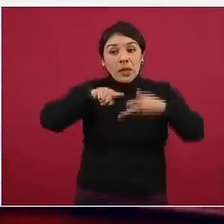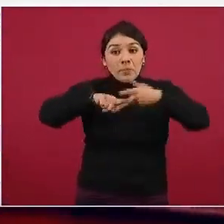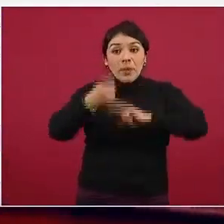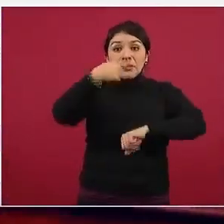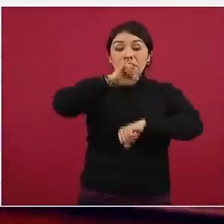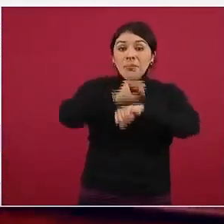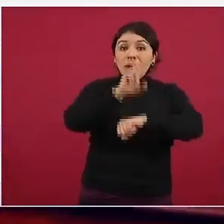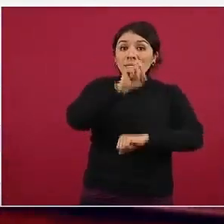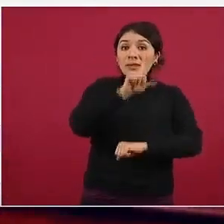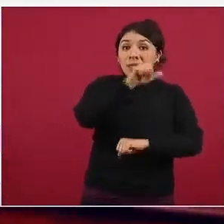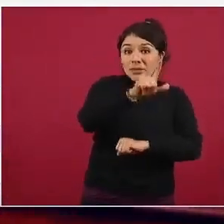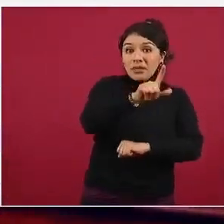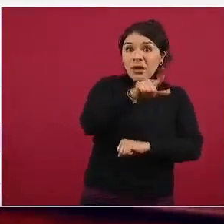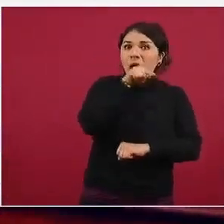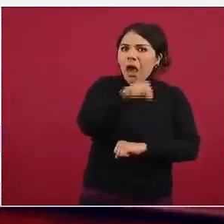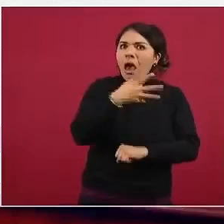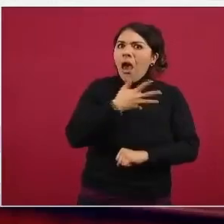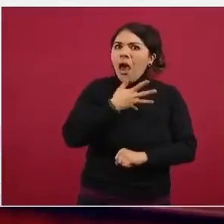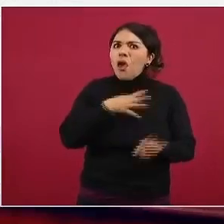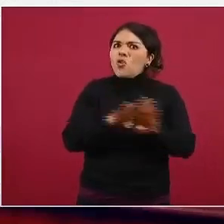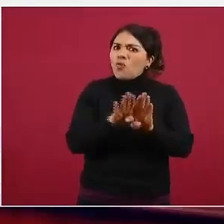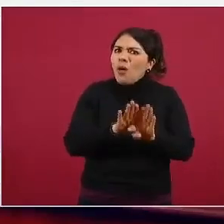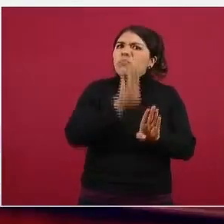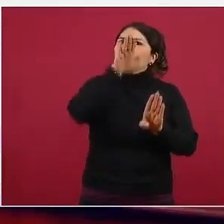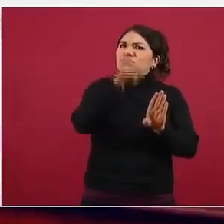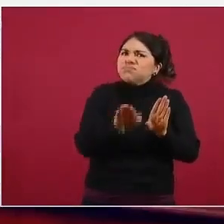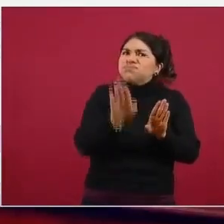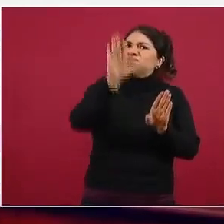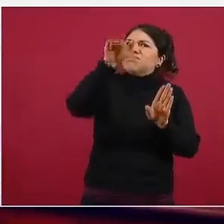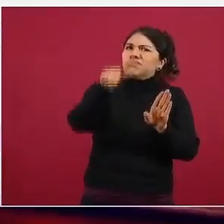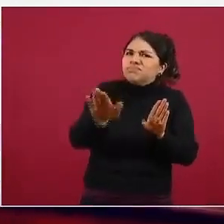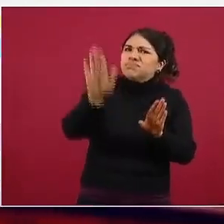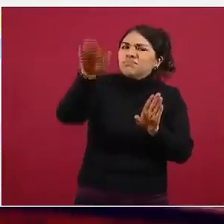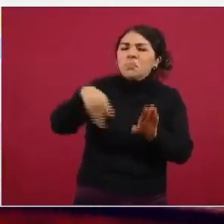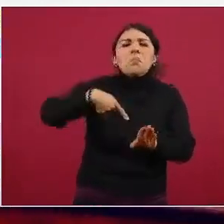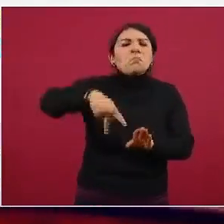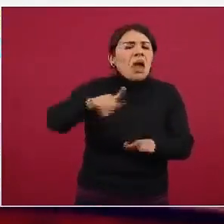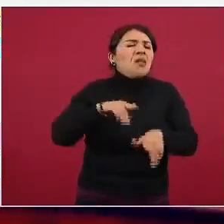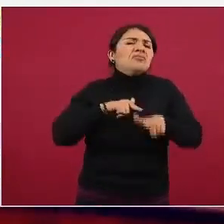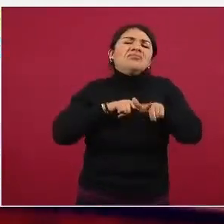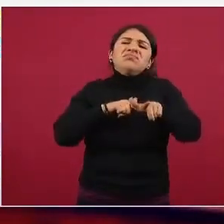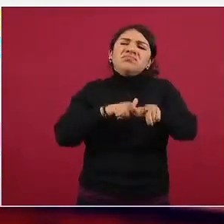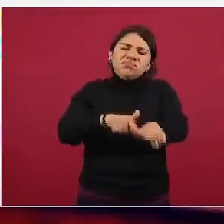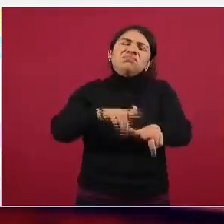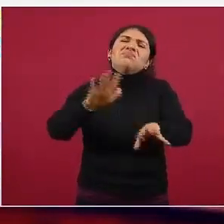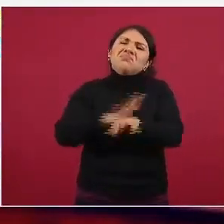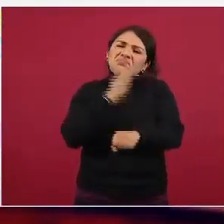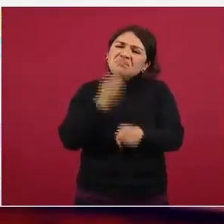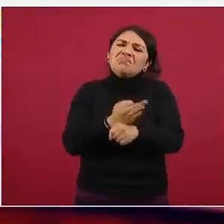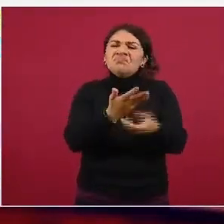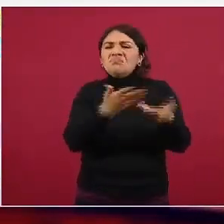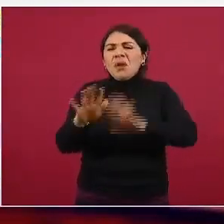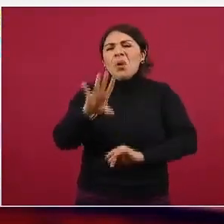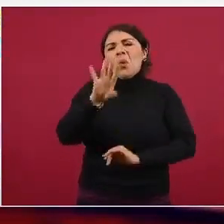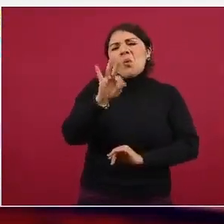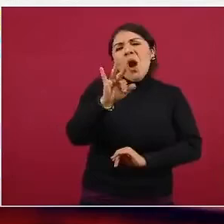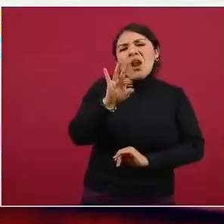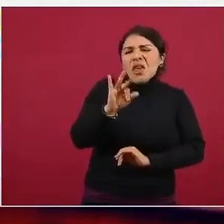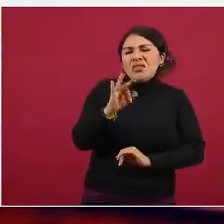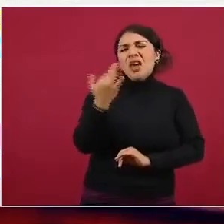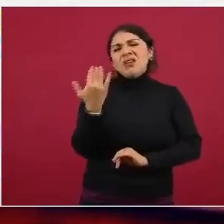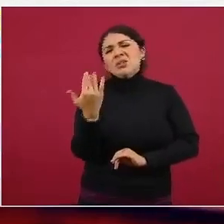semana 37 ha tenido algunos altos y bajos, pero se ha mantenido más o menos entre 40